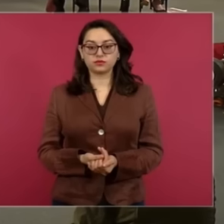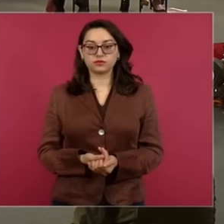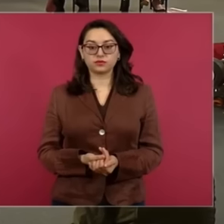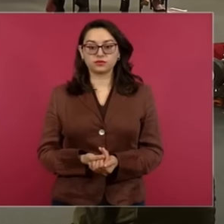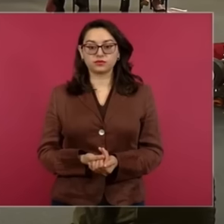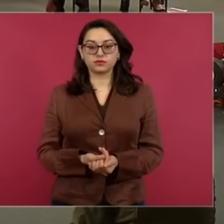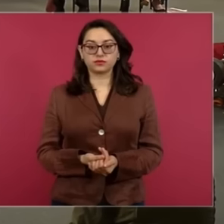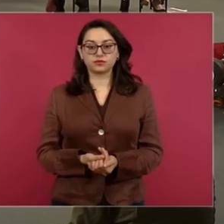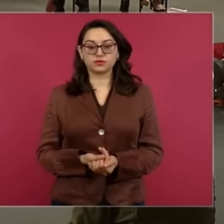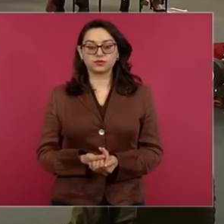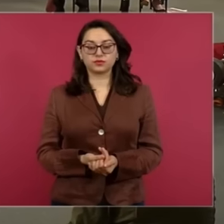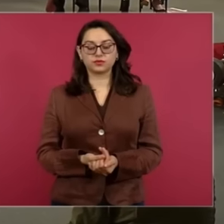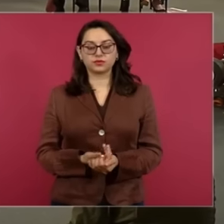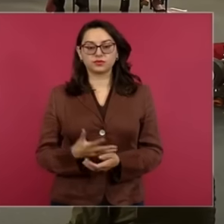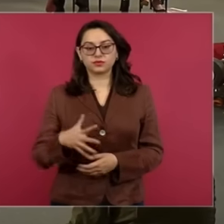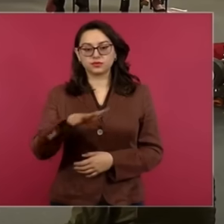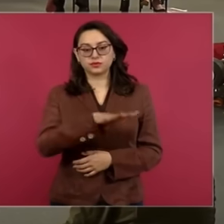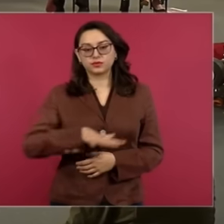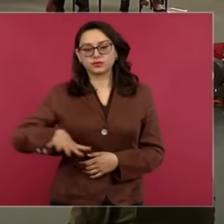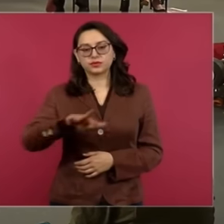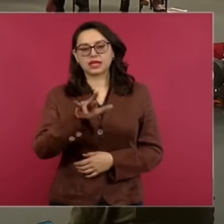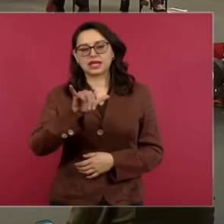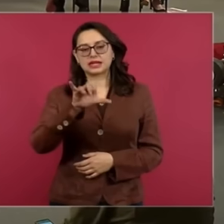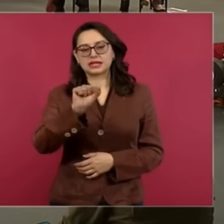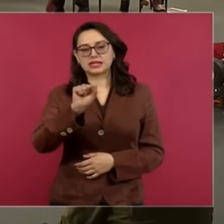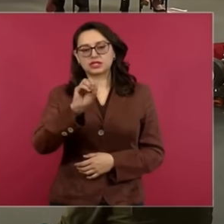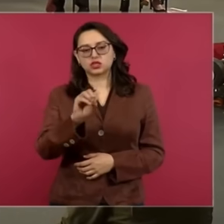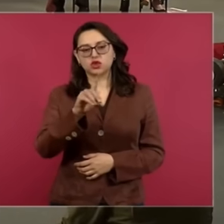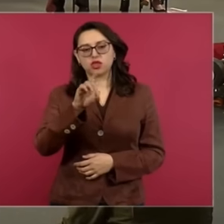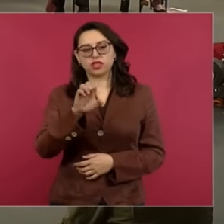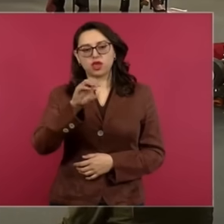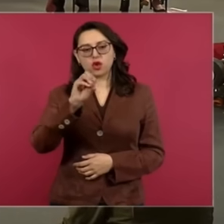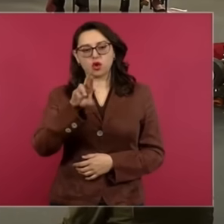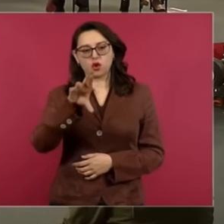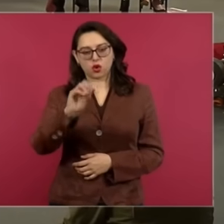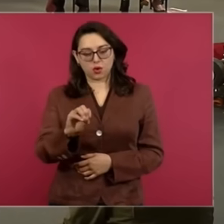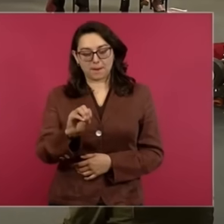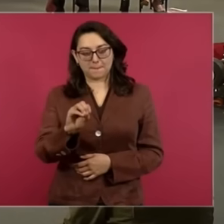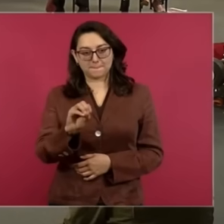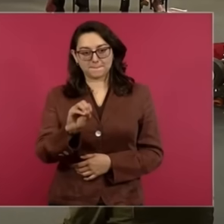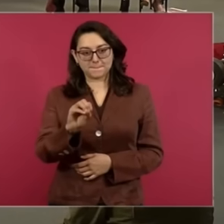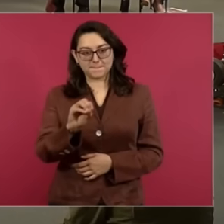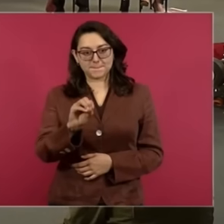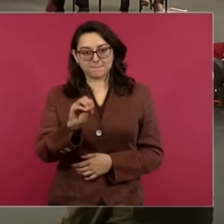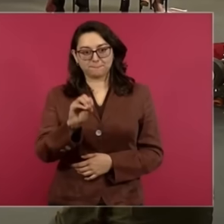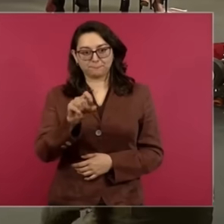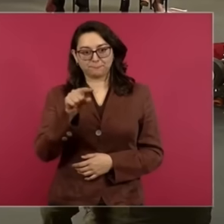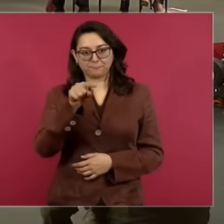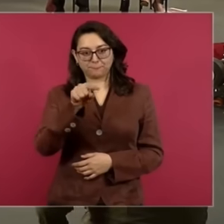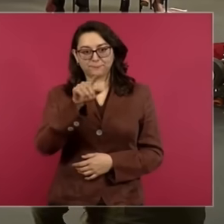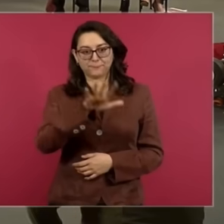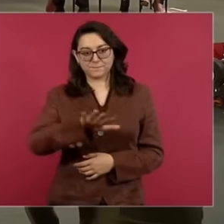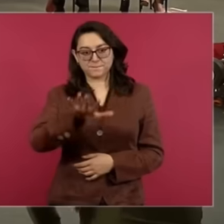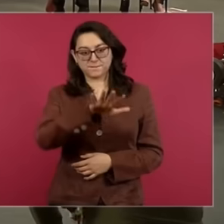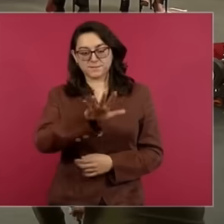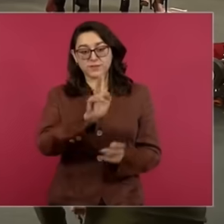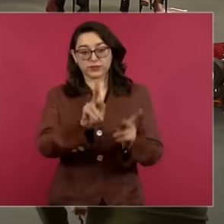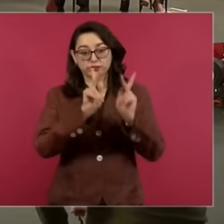Por aquí debe estar Rizo de Oro. Mire, aquí estamos haciendo el otro puente.